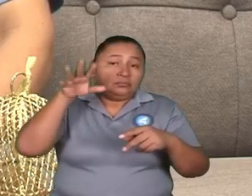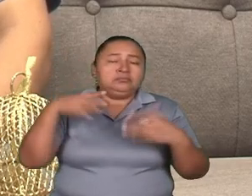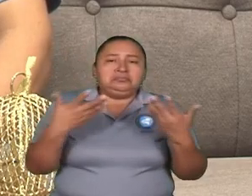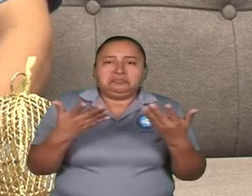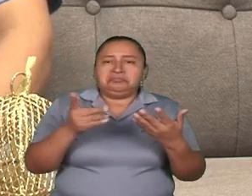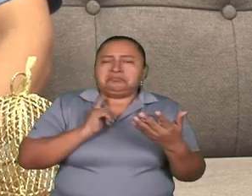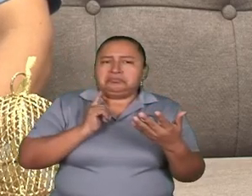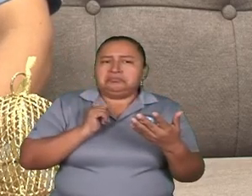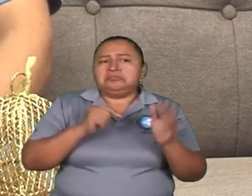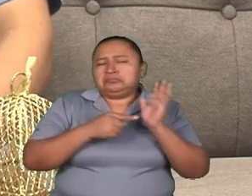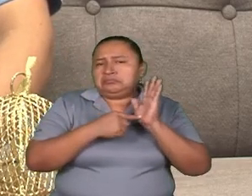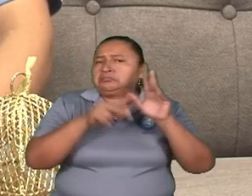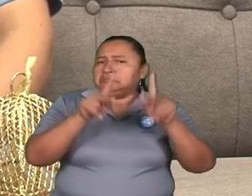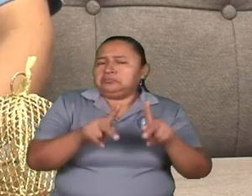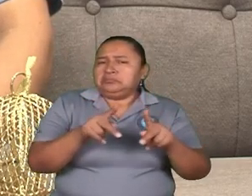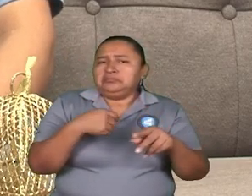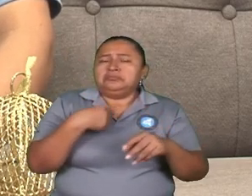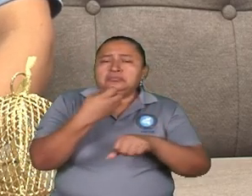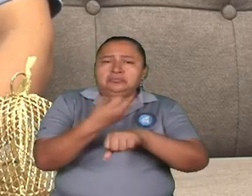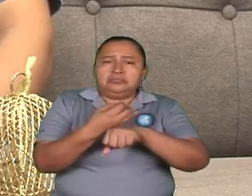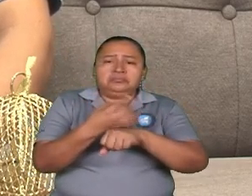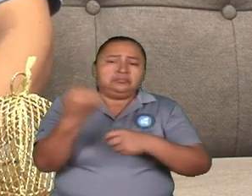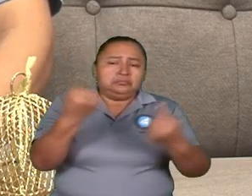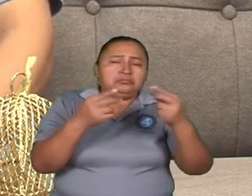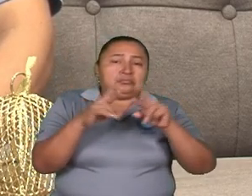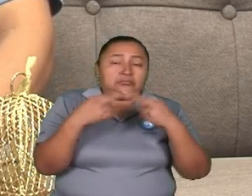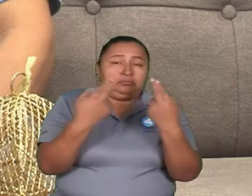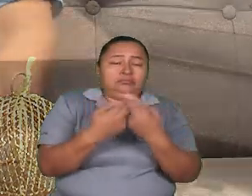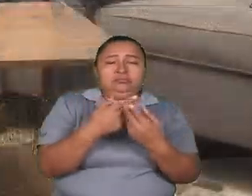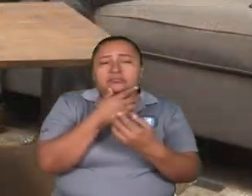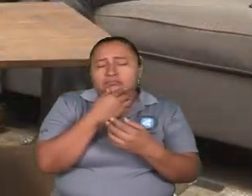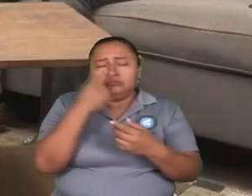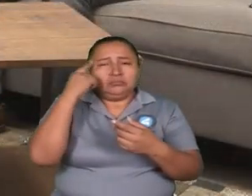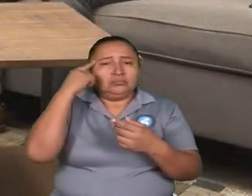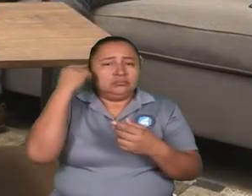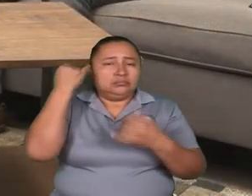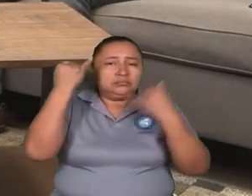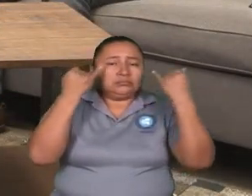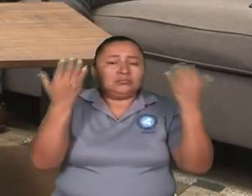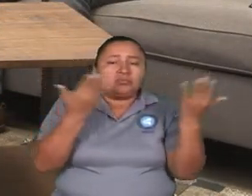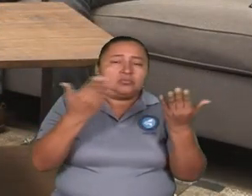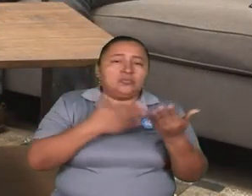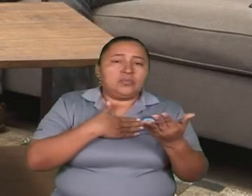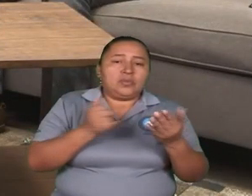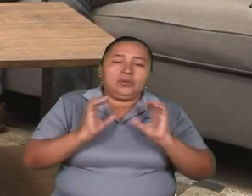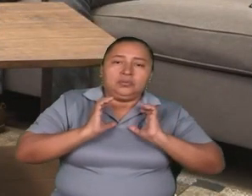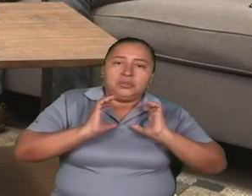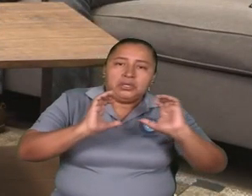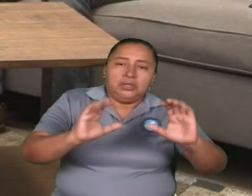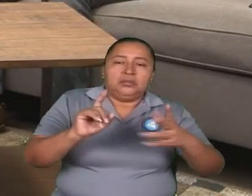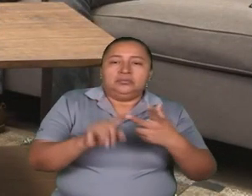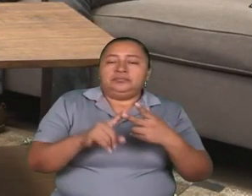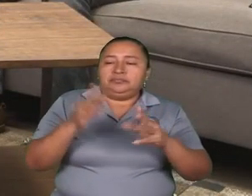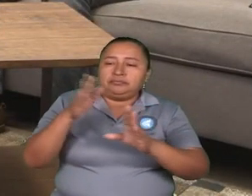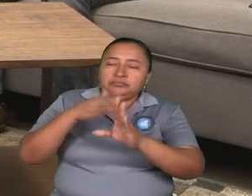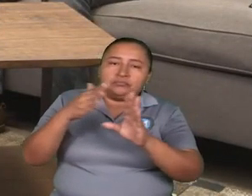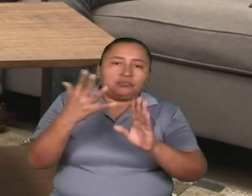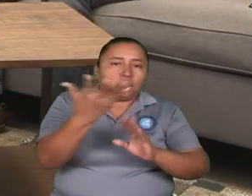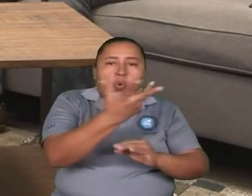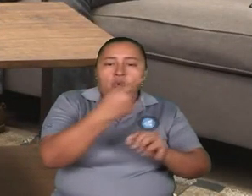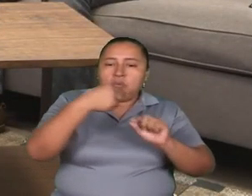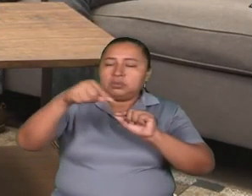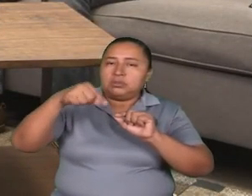también entre el sector y las municipalidades, también el embellecimiento de los municipios, que